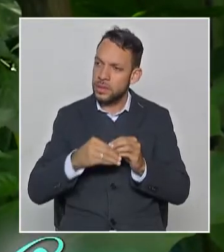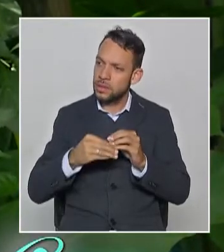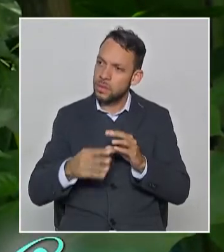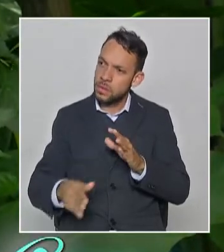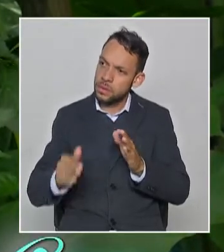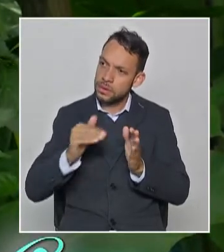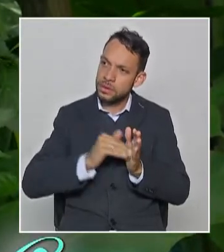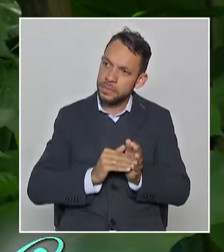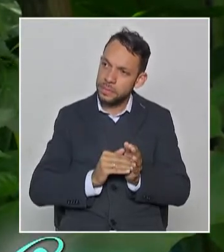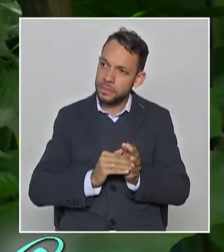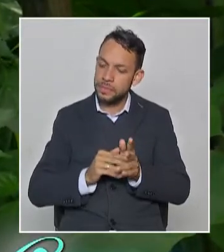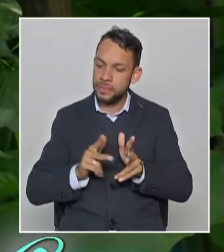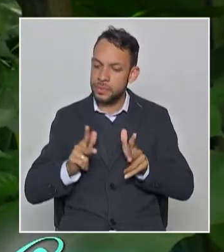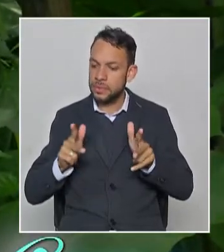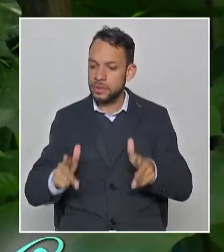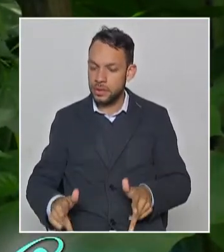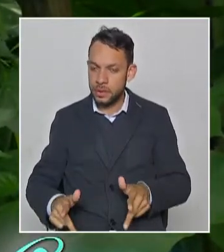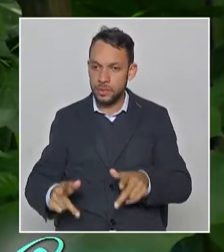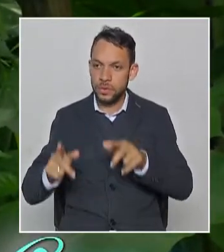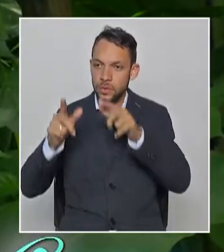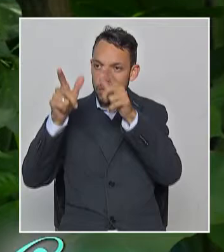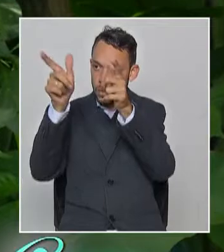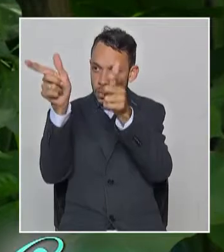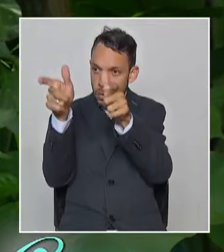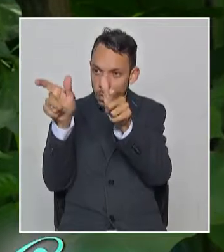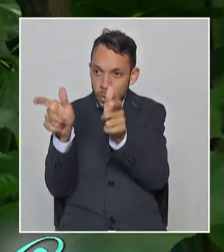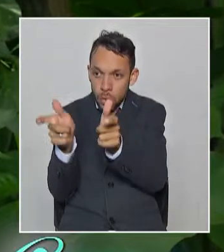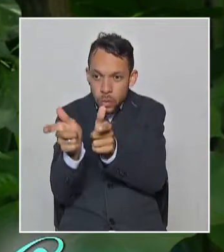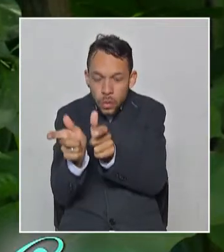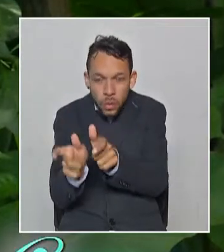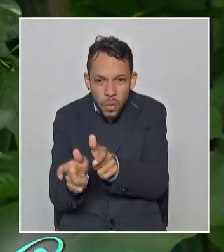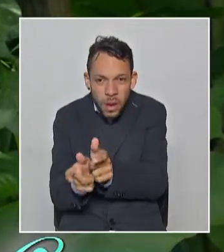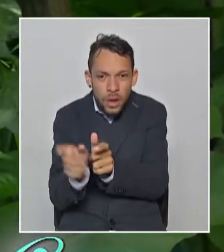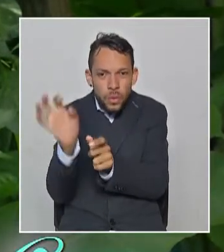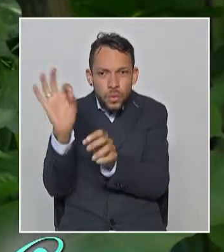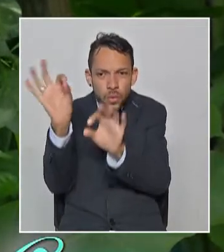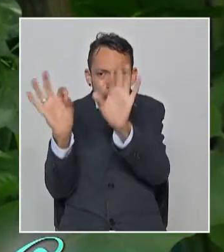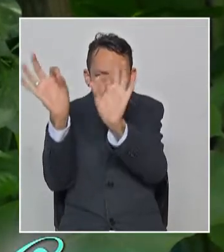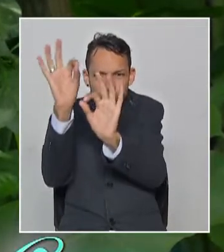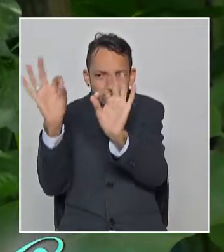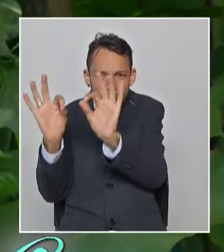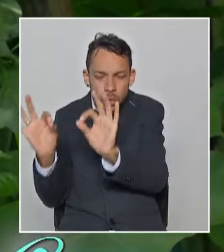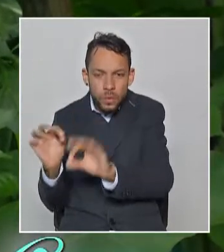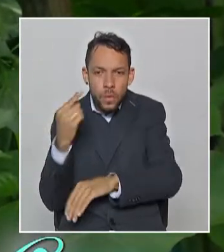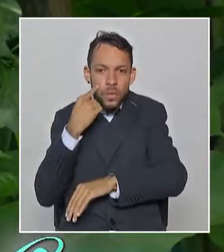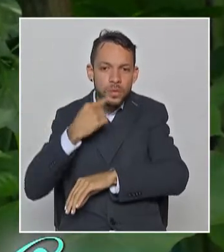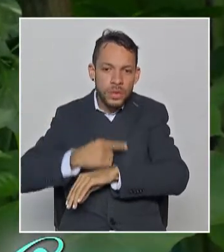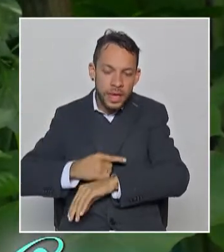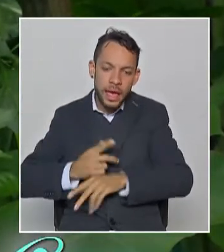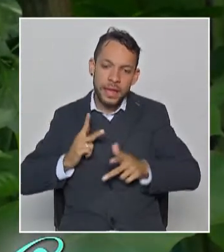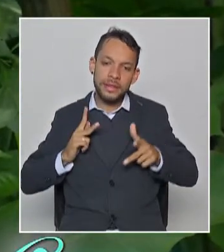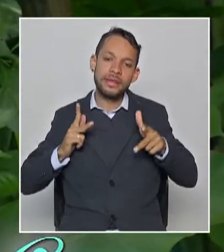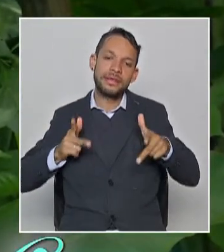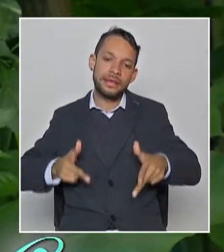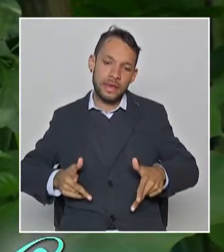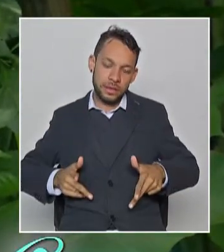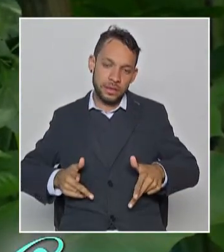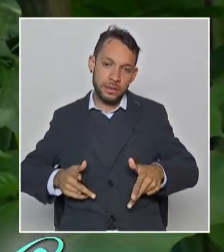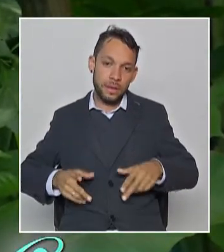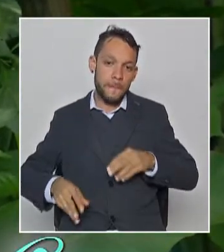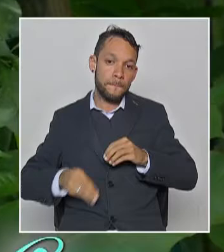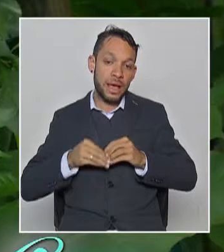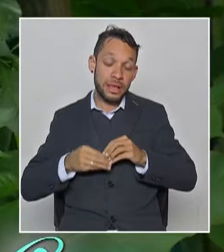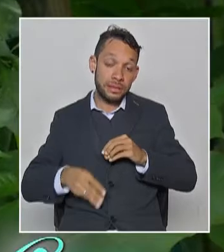dejarse descansar la colmena a la que usted le acaba de sacar la pitoxina por unos días, porque entonces la abeja, al perder